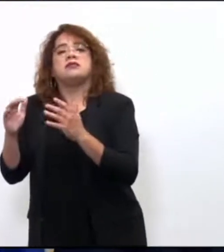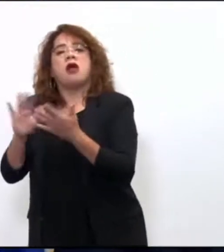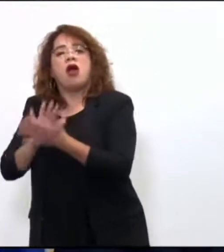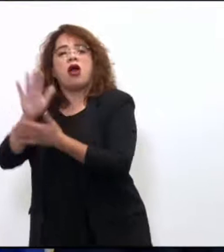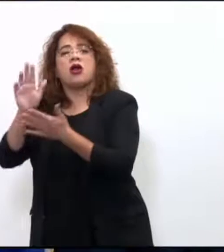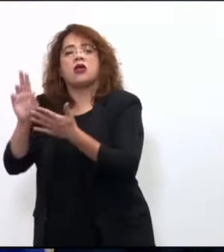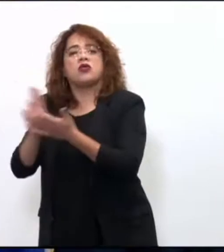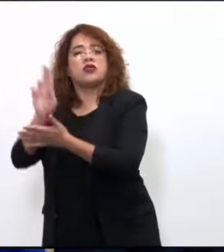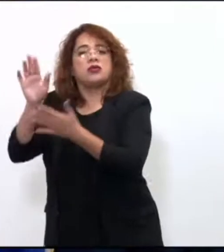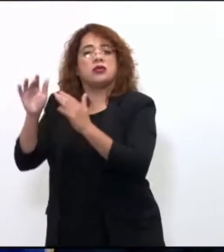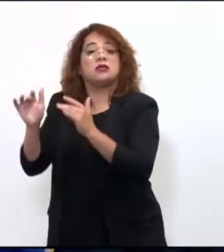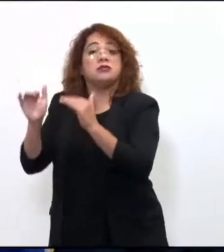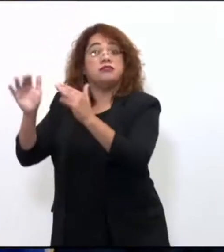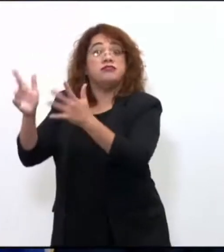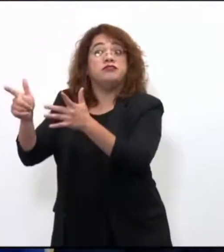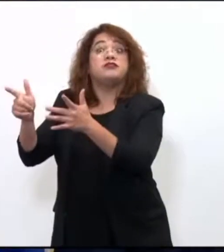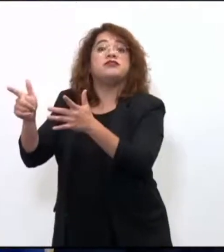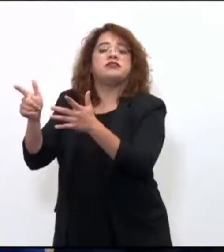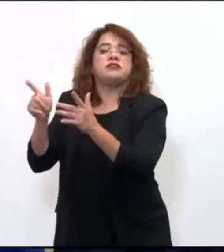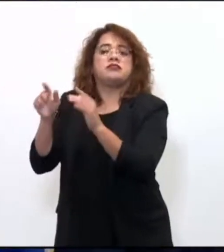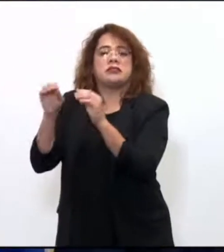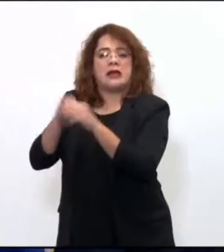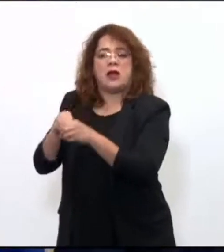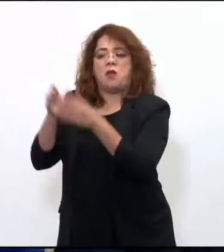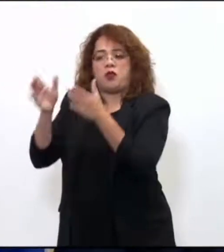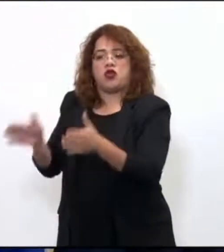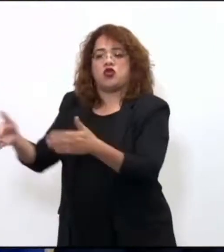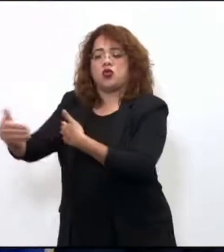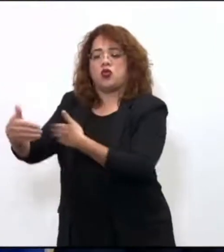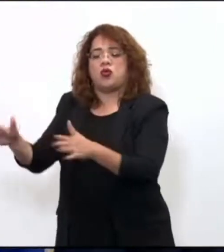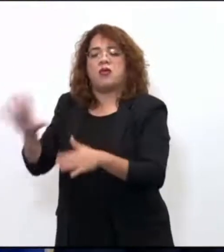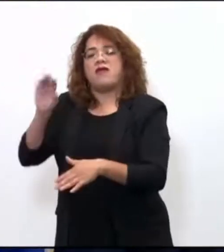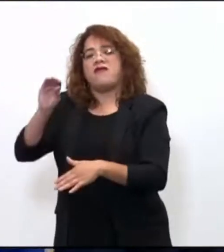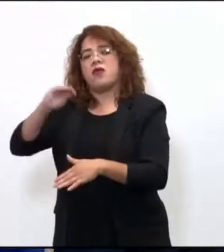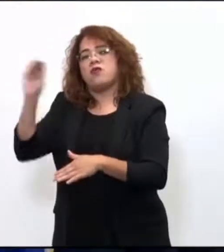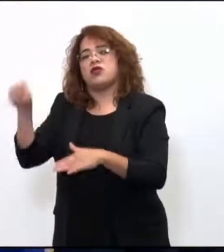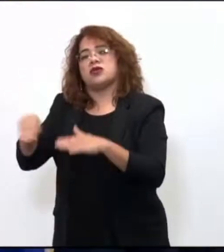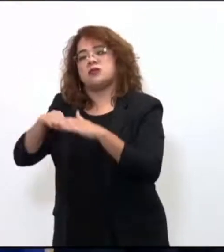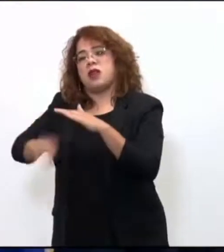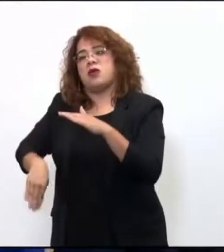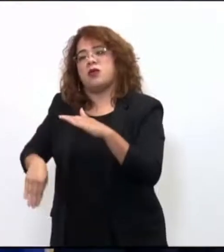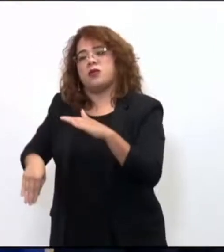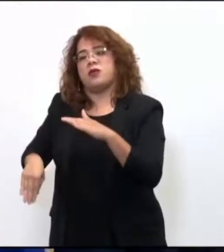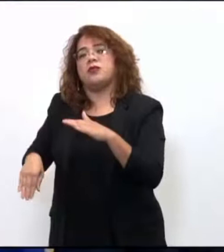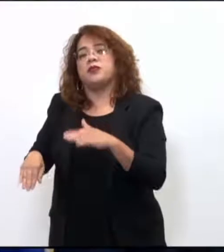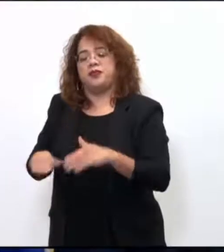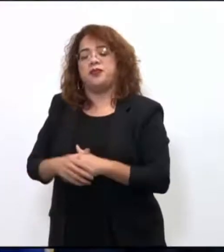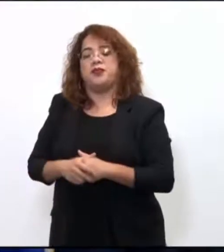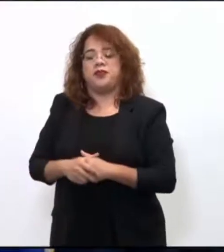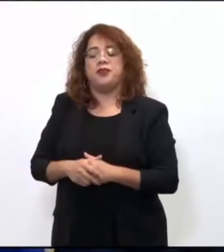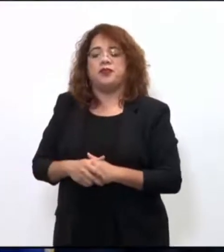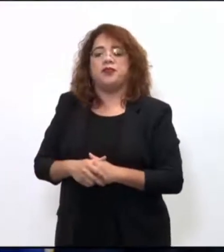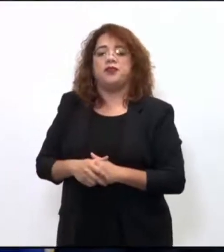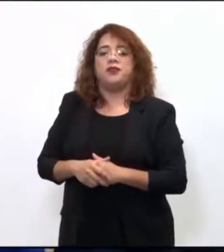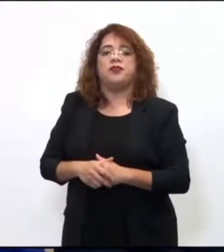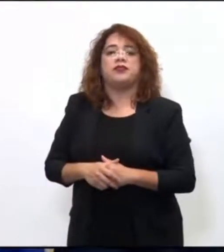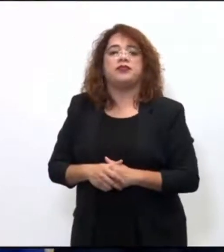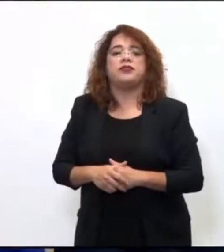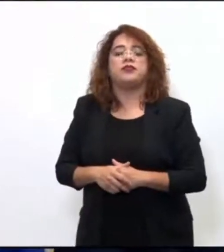educación pueden dar instrucción en persona con límite del 50% de la ocupación